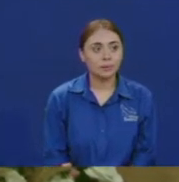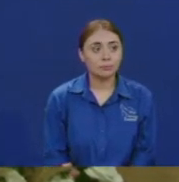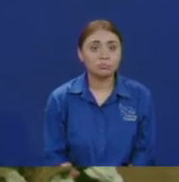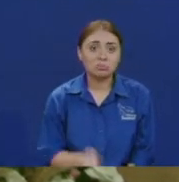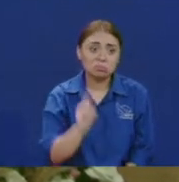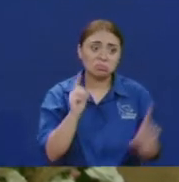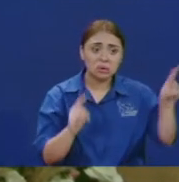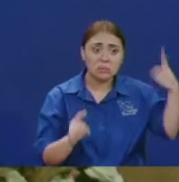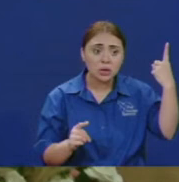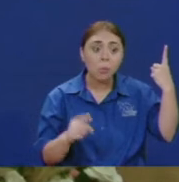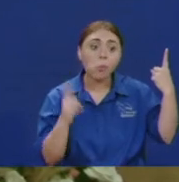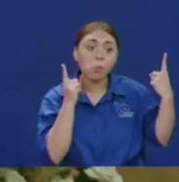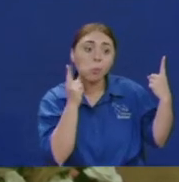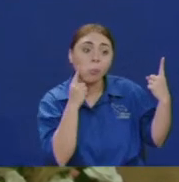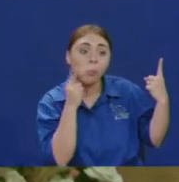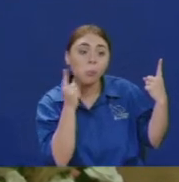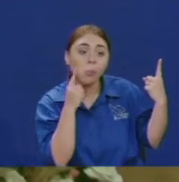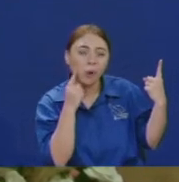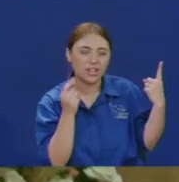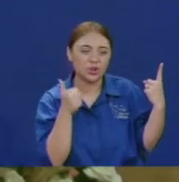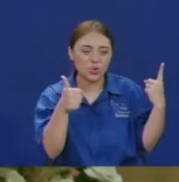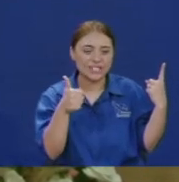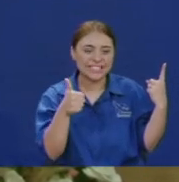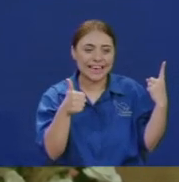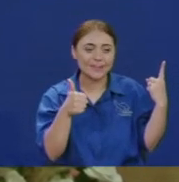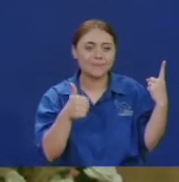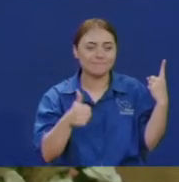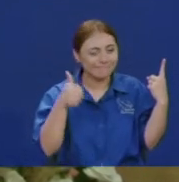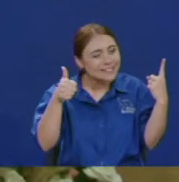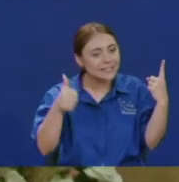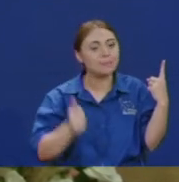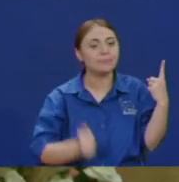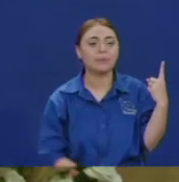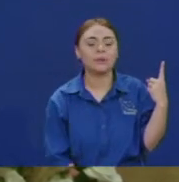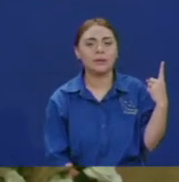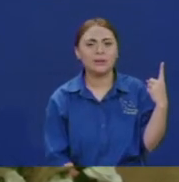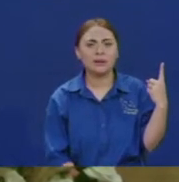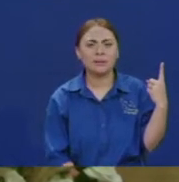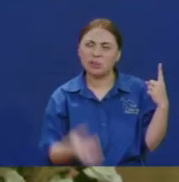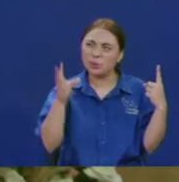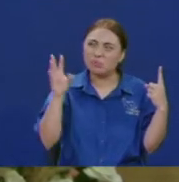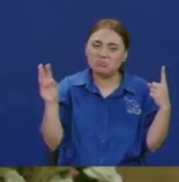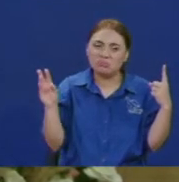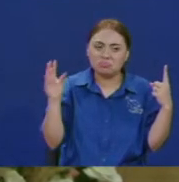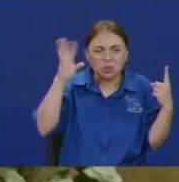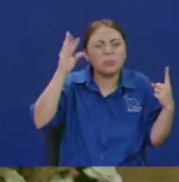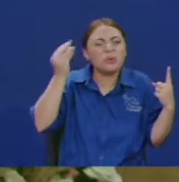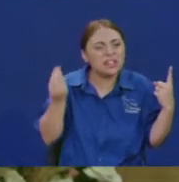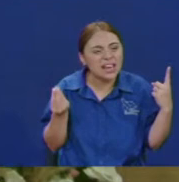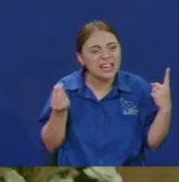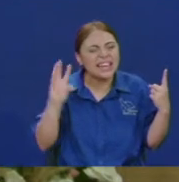Sí, son dulces, amén, sí, amén, estoy de acuerdo. ¿Pero por qué? ¿De dónde vino eso?